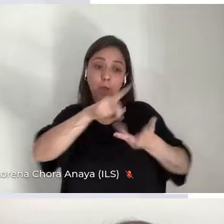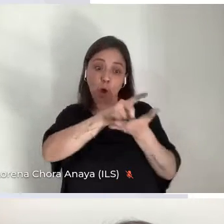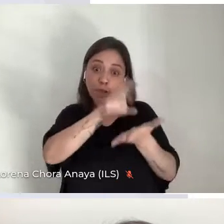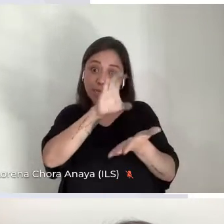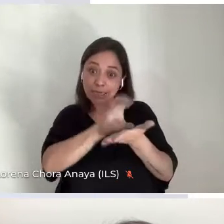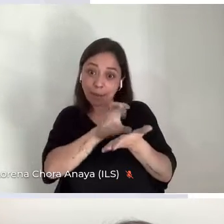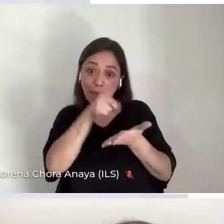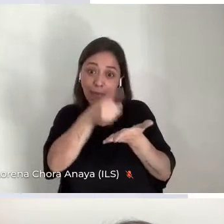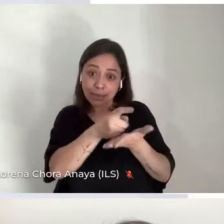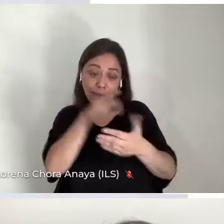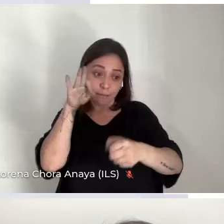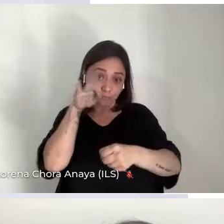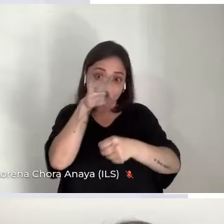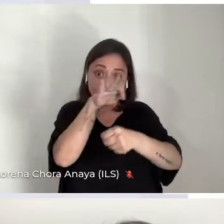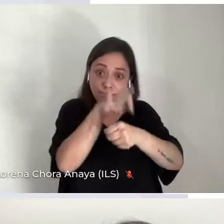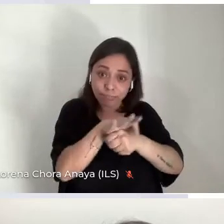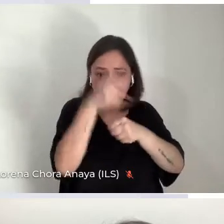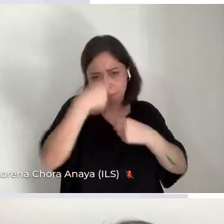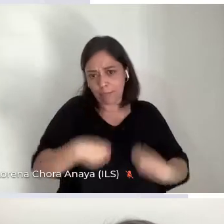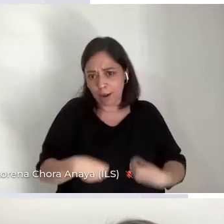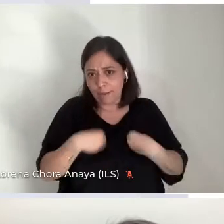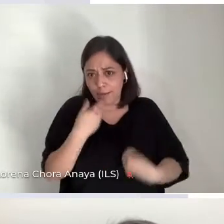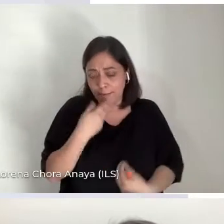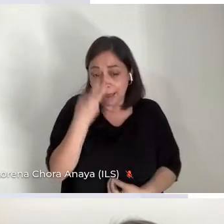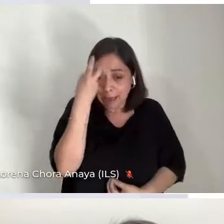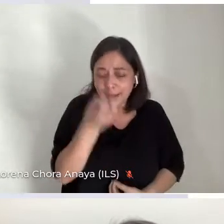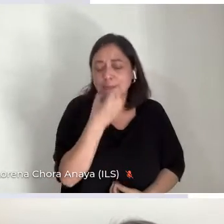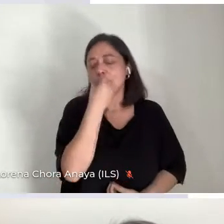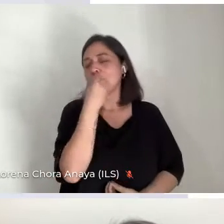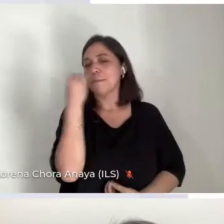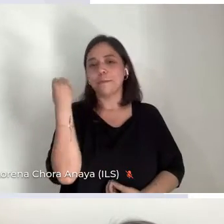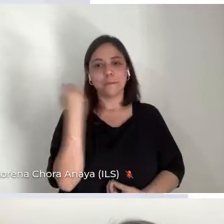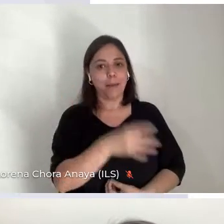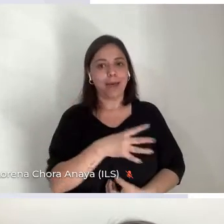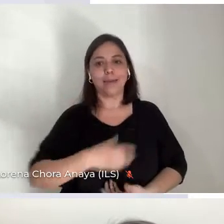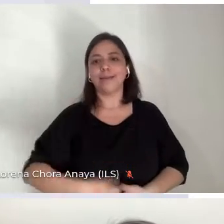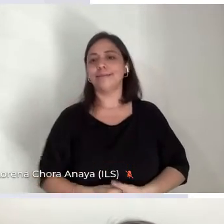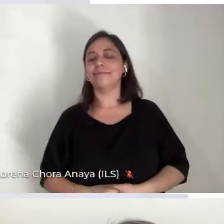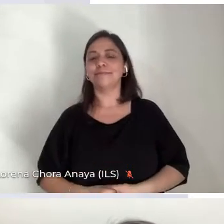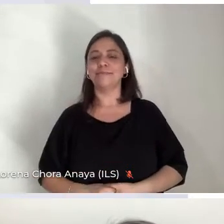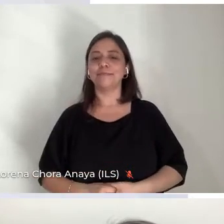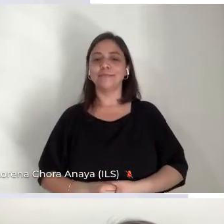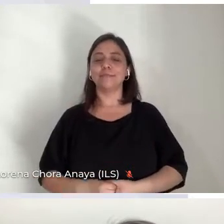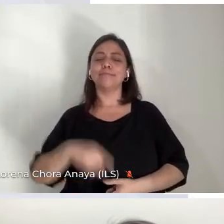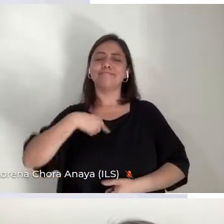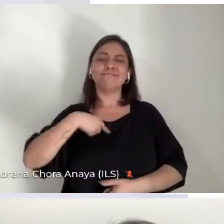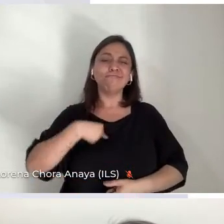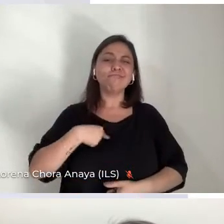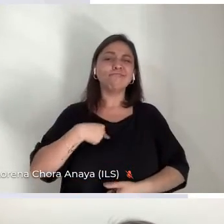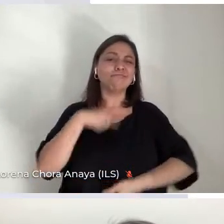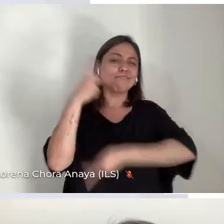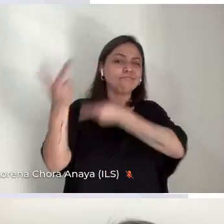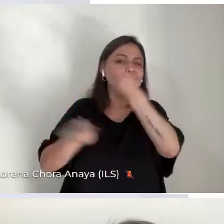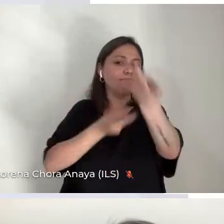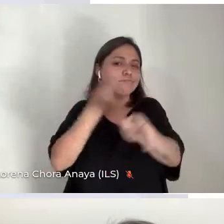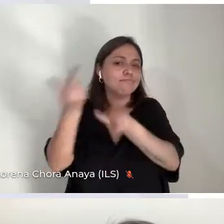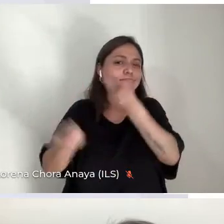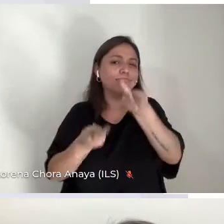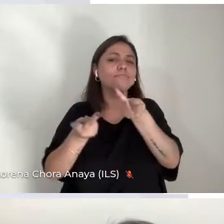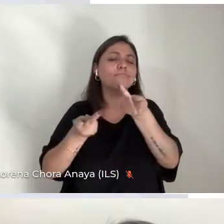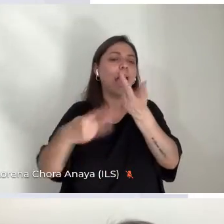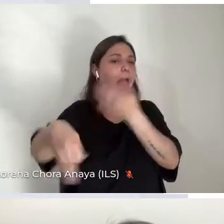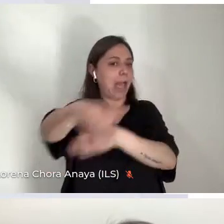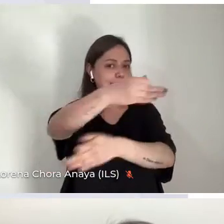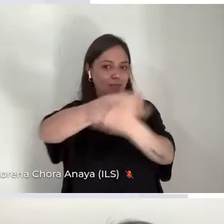productiva. Ahora, Esteban Alfaro dice, mi pregunta estará dirigida a todos los ponentes dentro